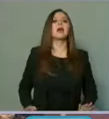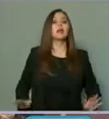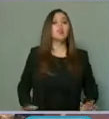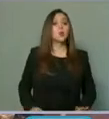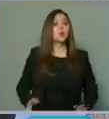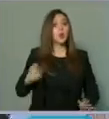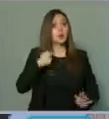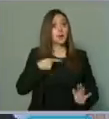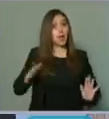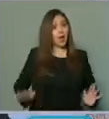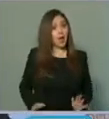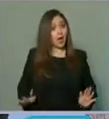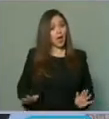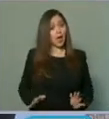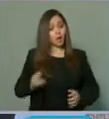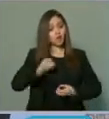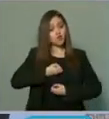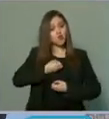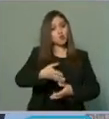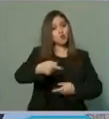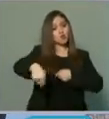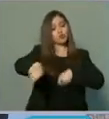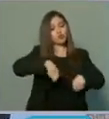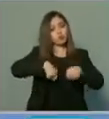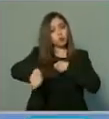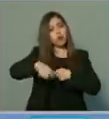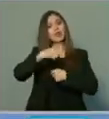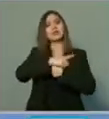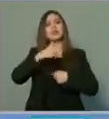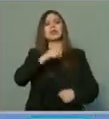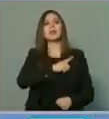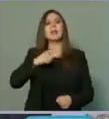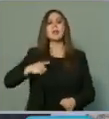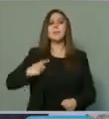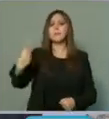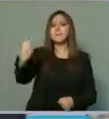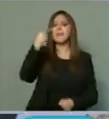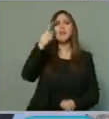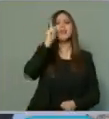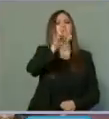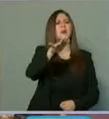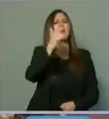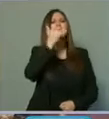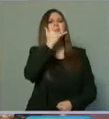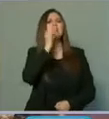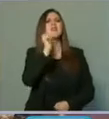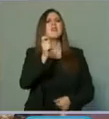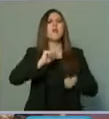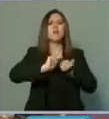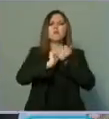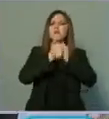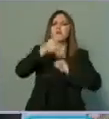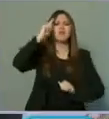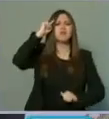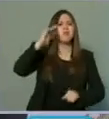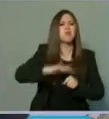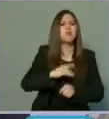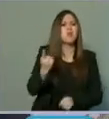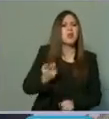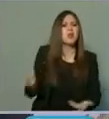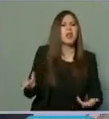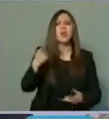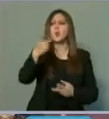por actitud, entonces lo descubrimos, lo conversamos. ¿Qué te hizo enojar? Pues es que no me avisaste, que venías con tus